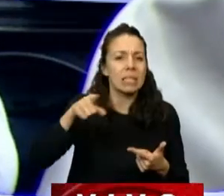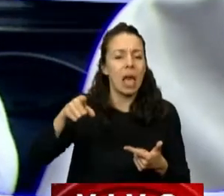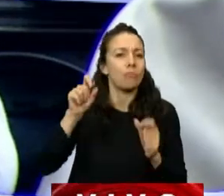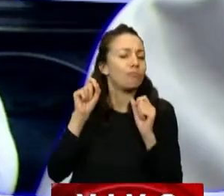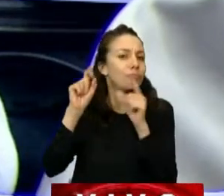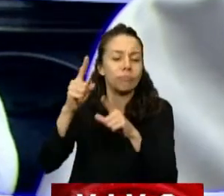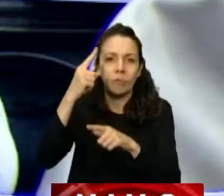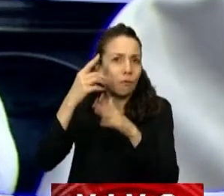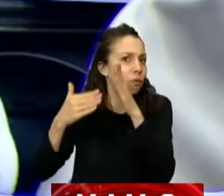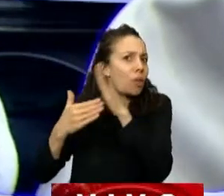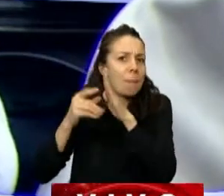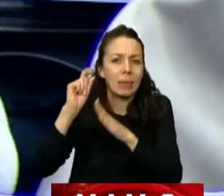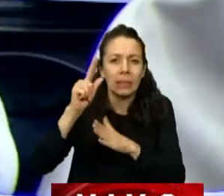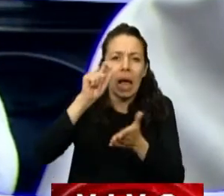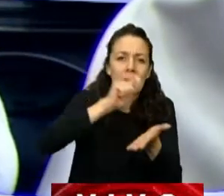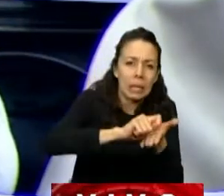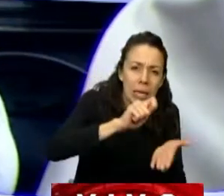al teatro, a la escritura.